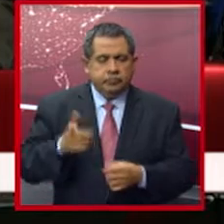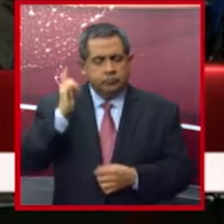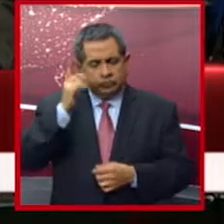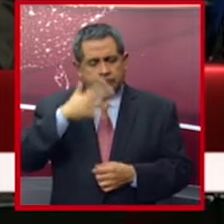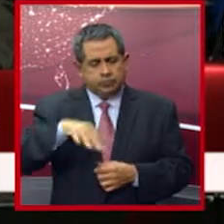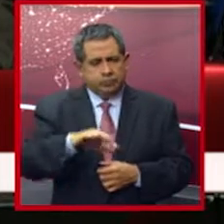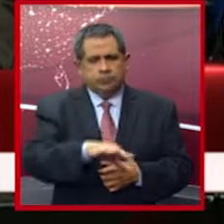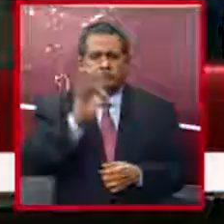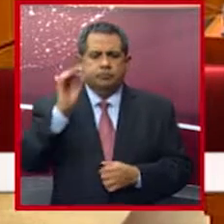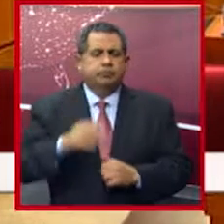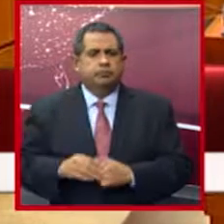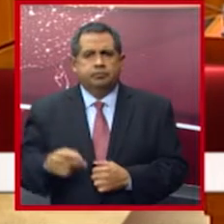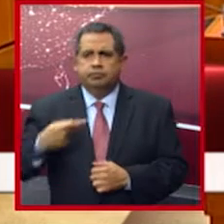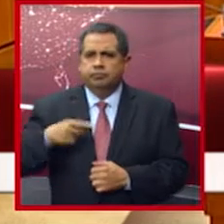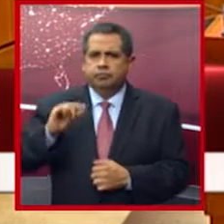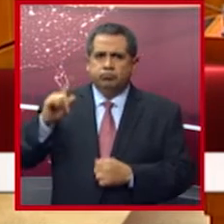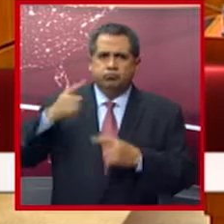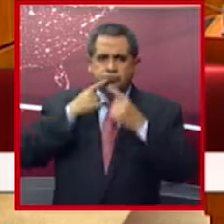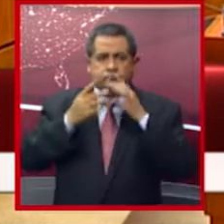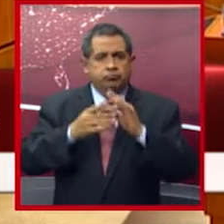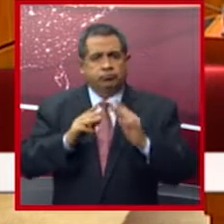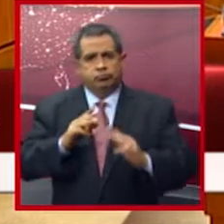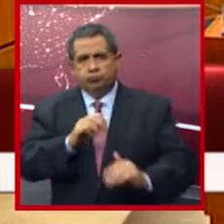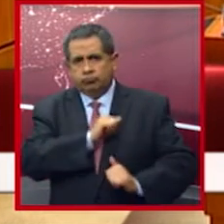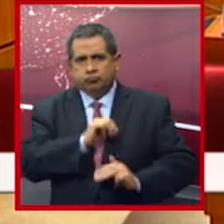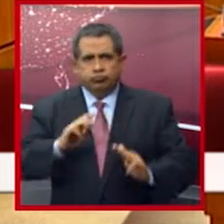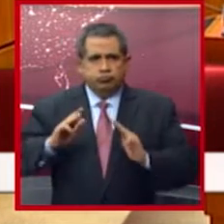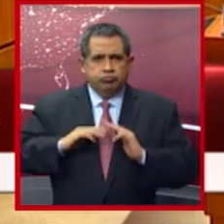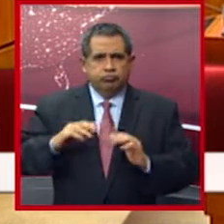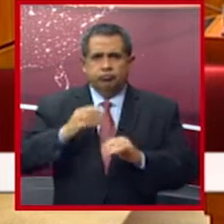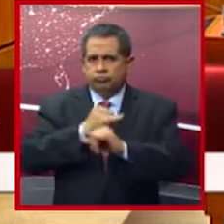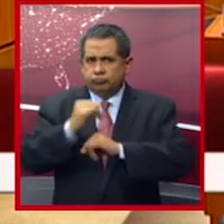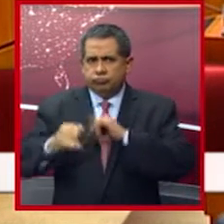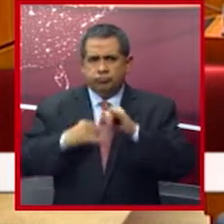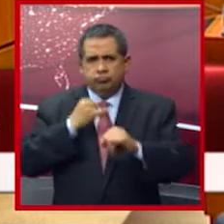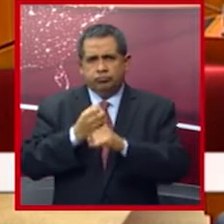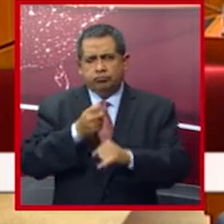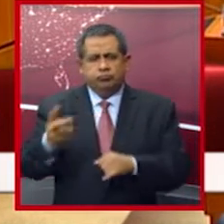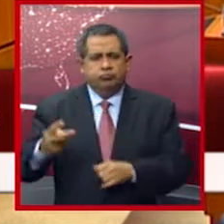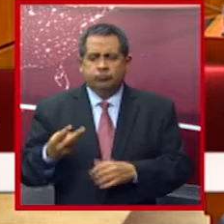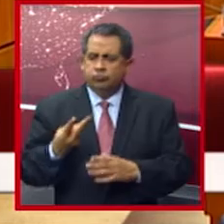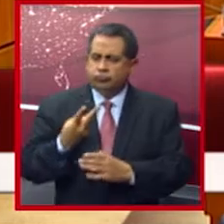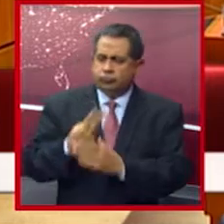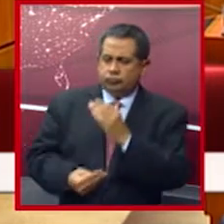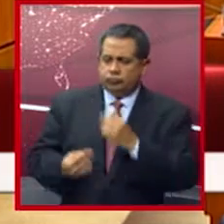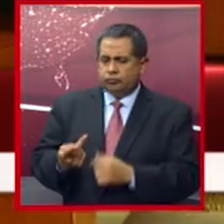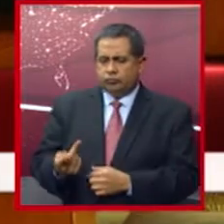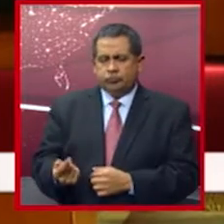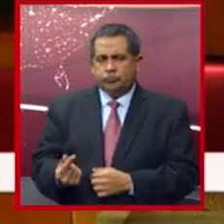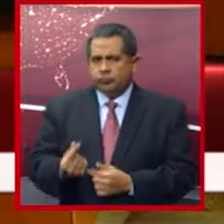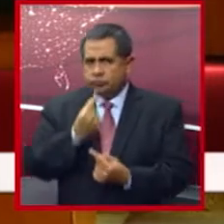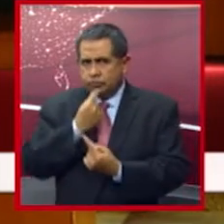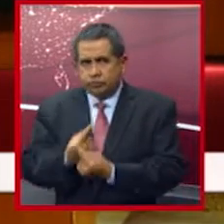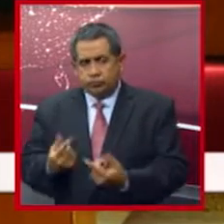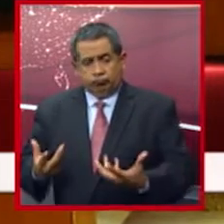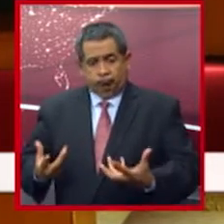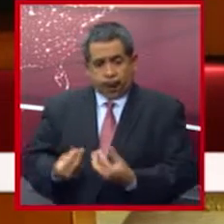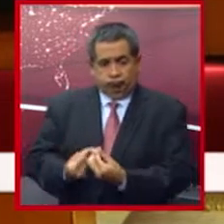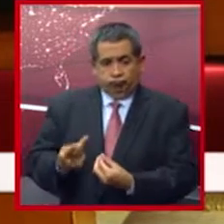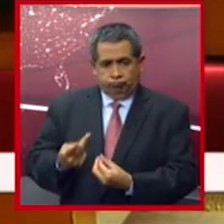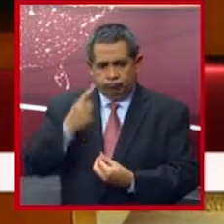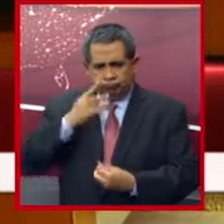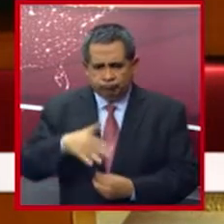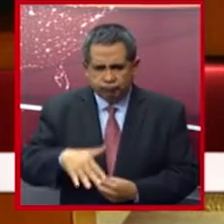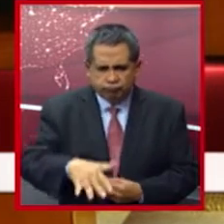civil, autoridades policiales, militares, expertos internacionales y bonomios y los personal canino que participa para